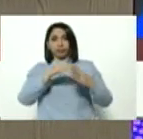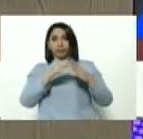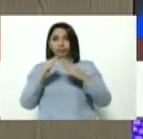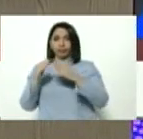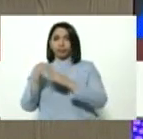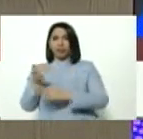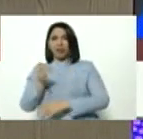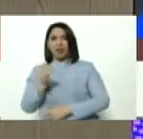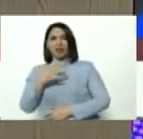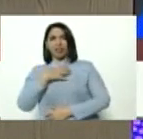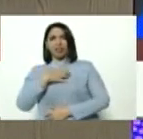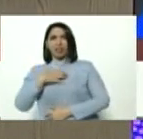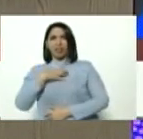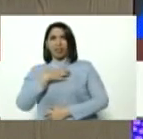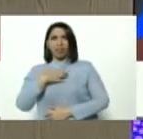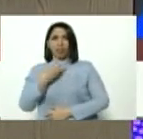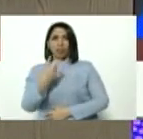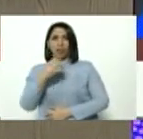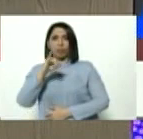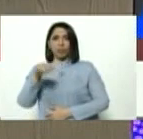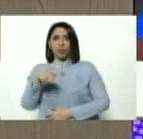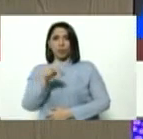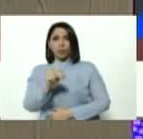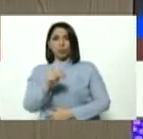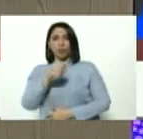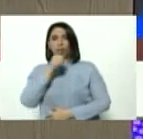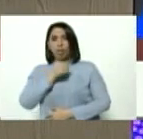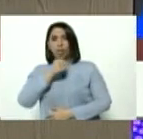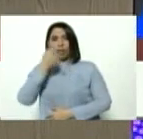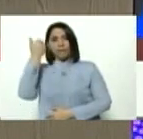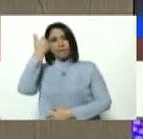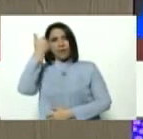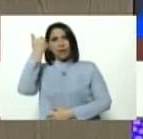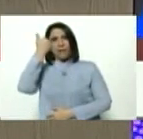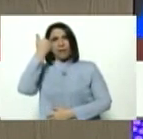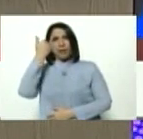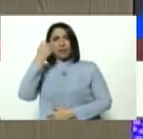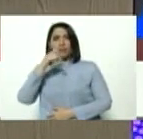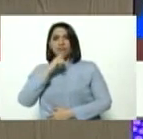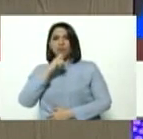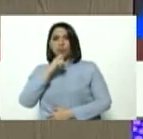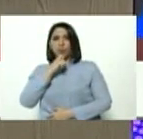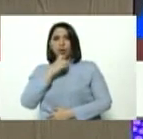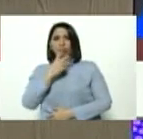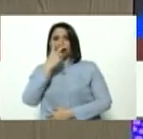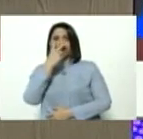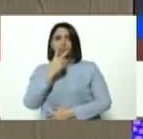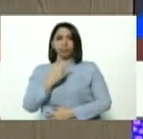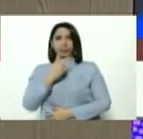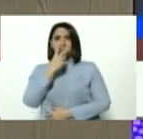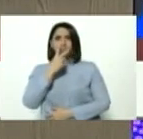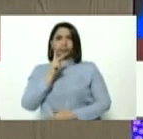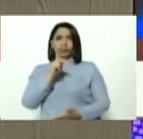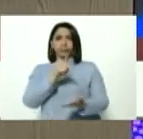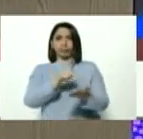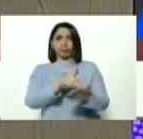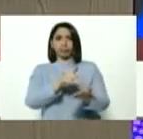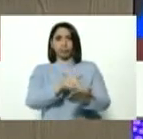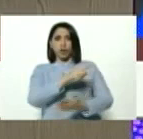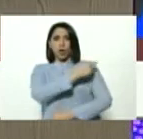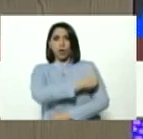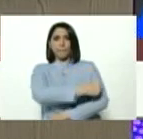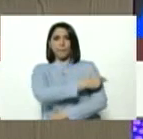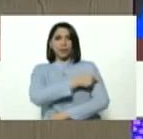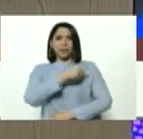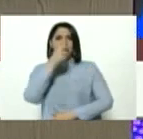presentó síntomas el 2 de junio, con tos, fiebre, dificultad para respirar, acude a un hospital Centinela,